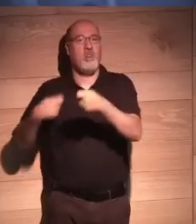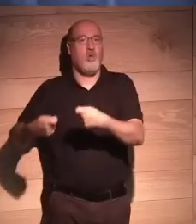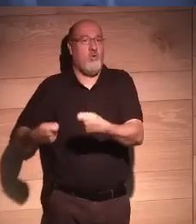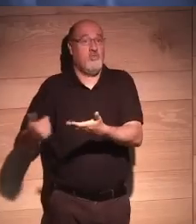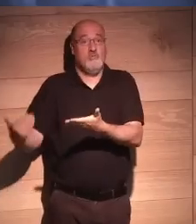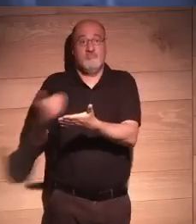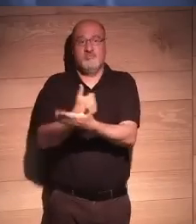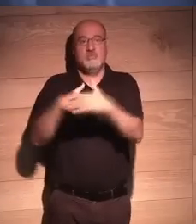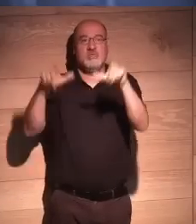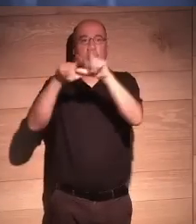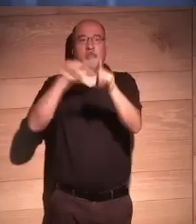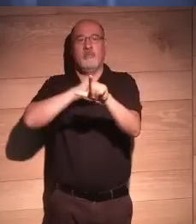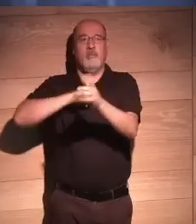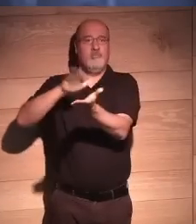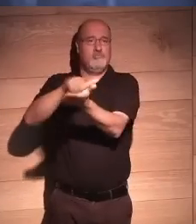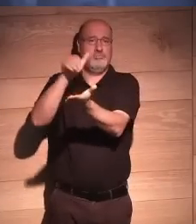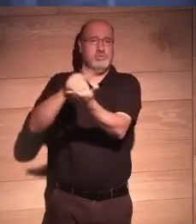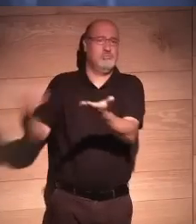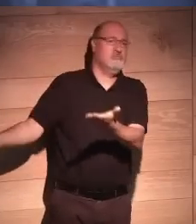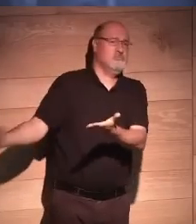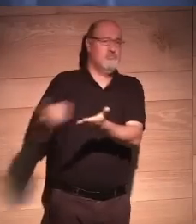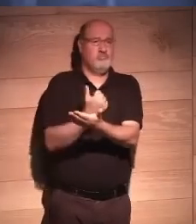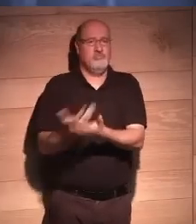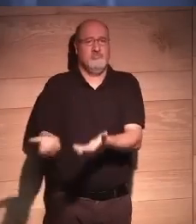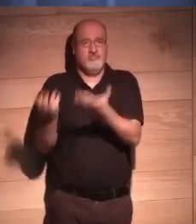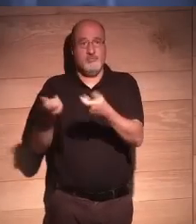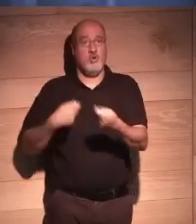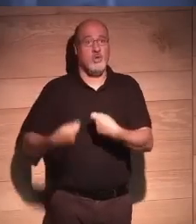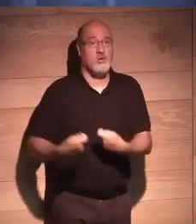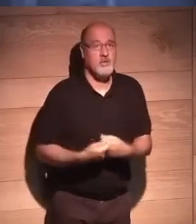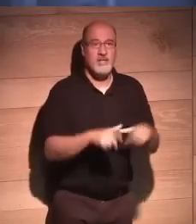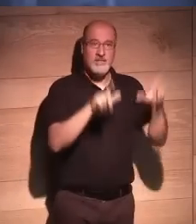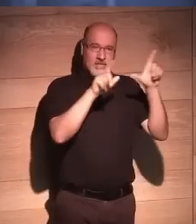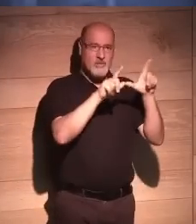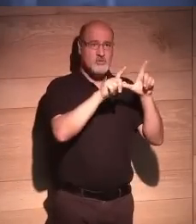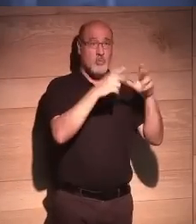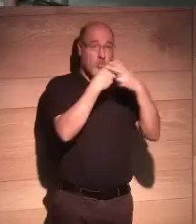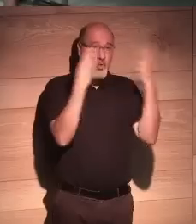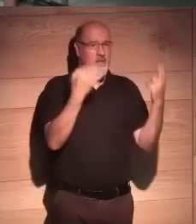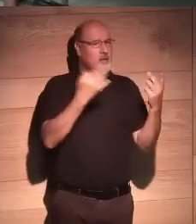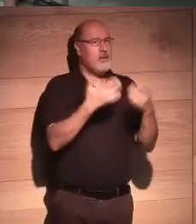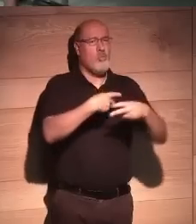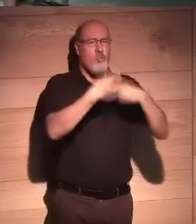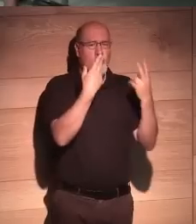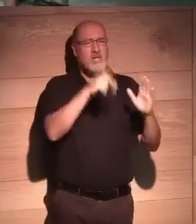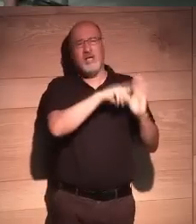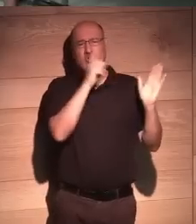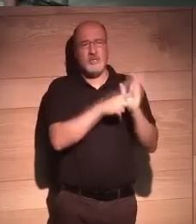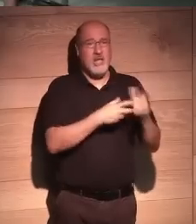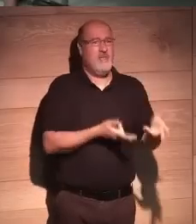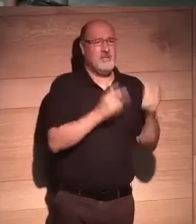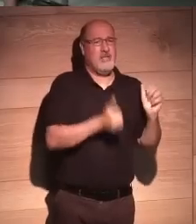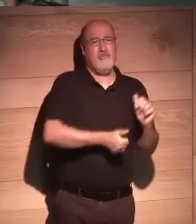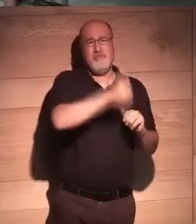ganar dinero, menos la televisión pública. Entonces yo creo que la televisión pública tendría que ser todavía mucho más pública de lo que es, tener mucha más